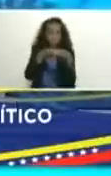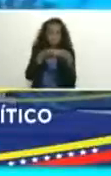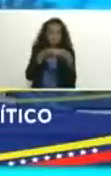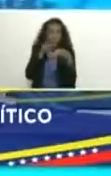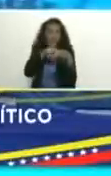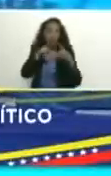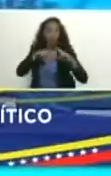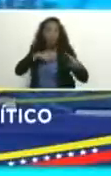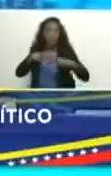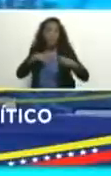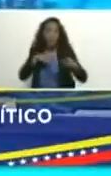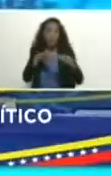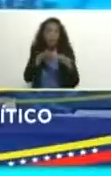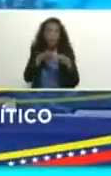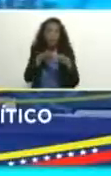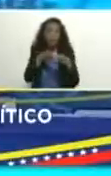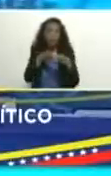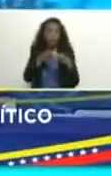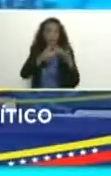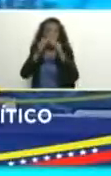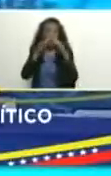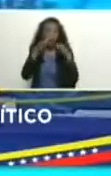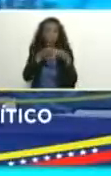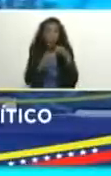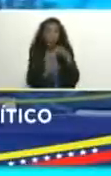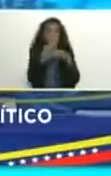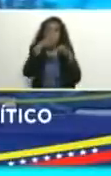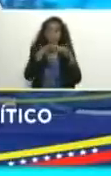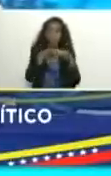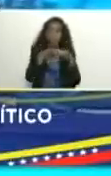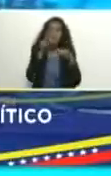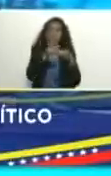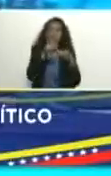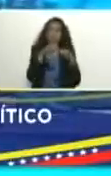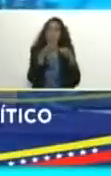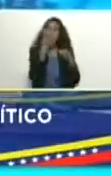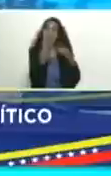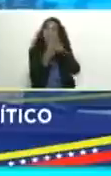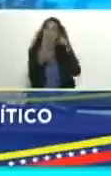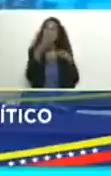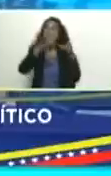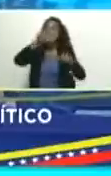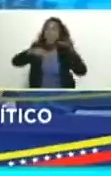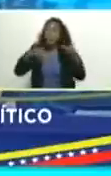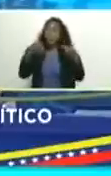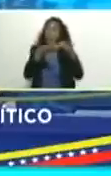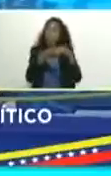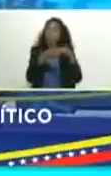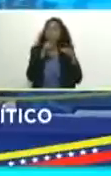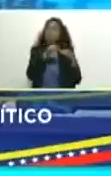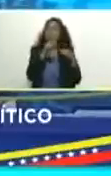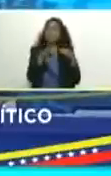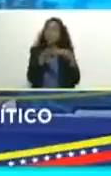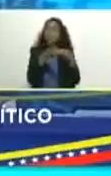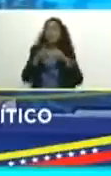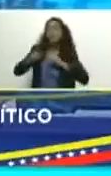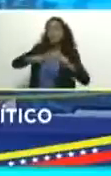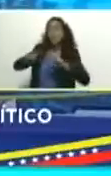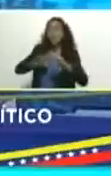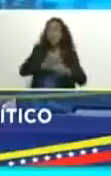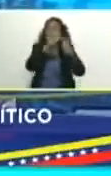que dirigirá el jefe o jefa de comunidad. Ese equipo de 4 personas será el equipo